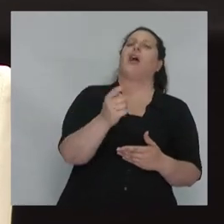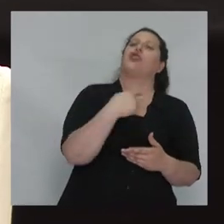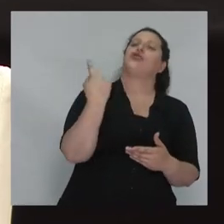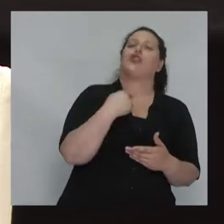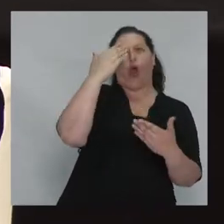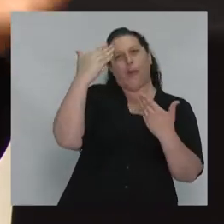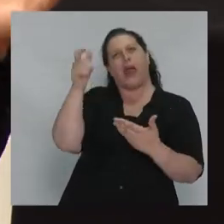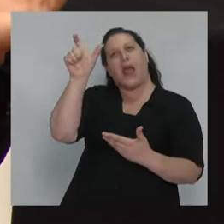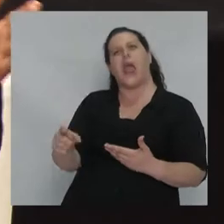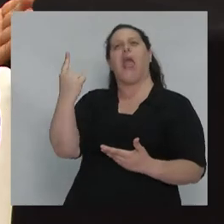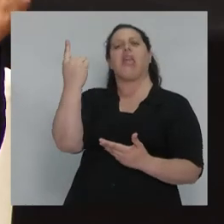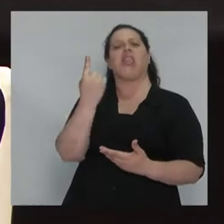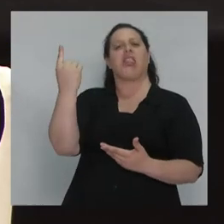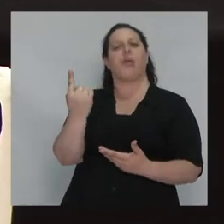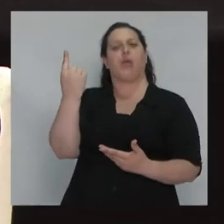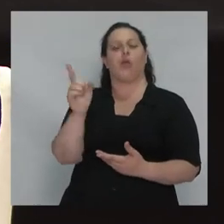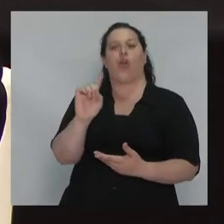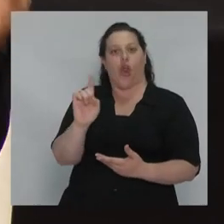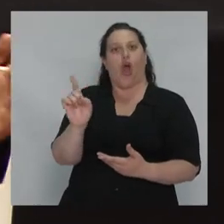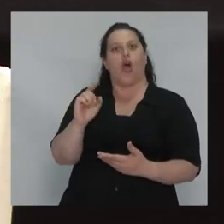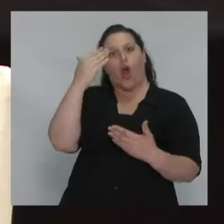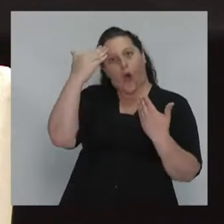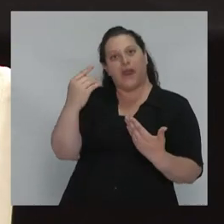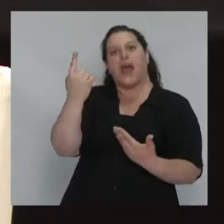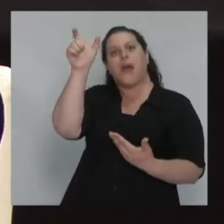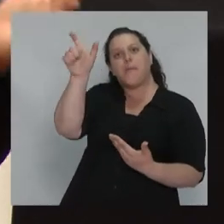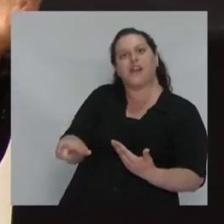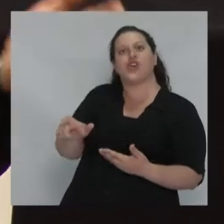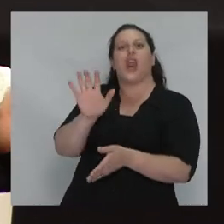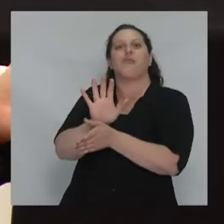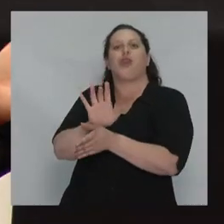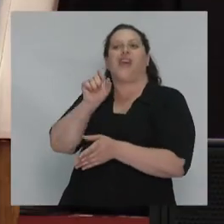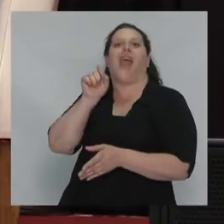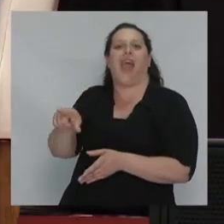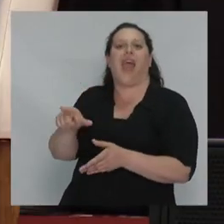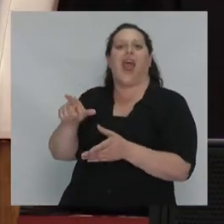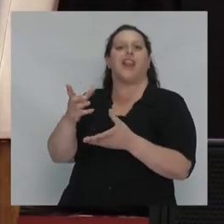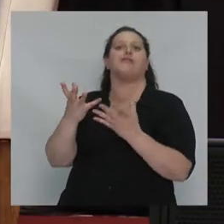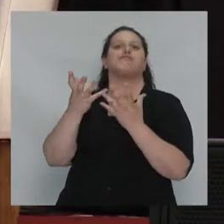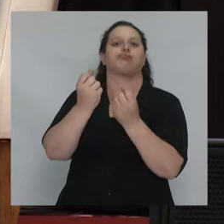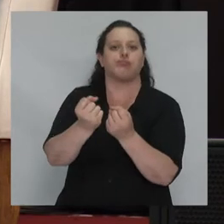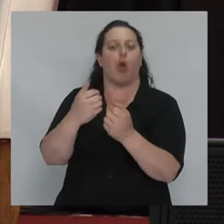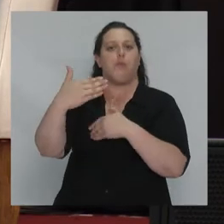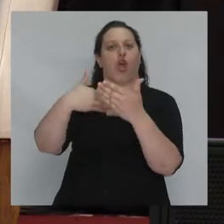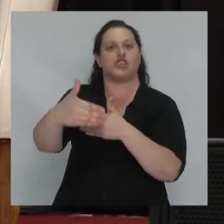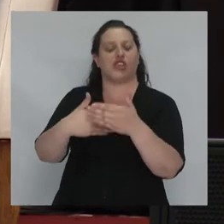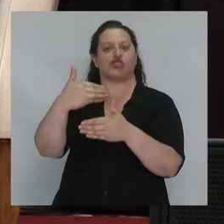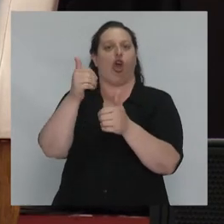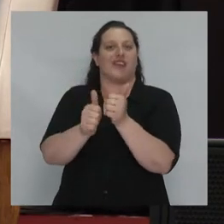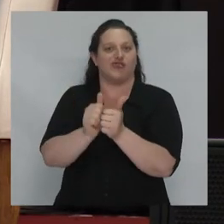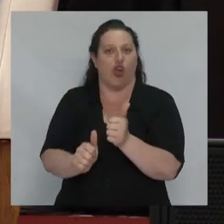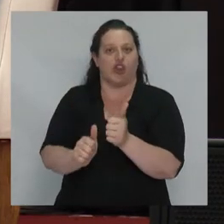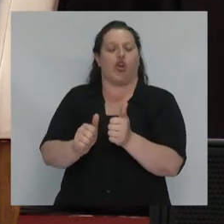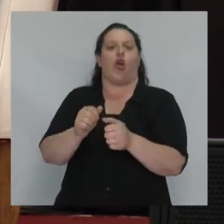individuos, sino porque lo que aquí homenajeamos cuando homenajeamos a una persona es a procesos históricos, es a momentos, a